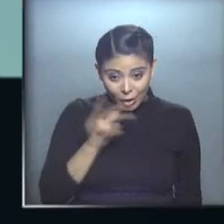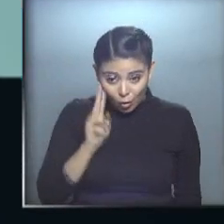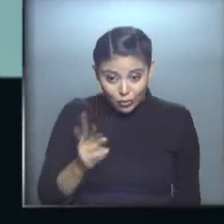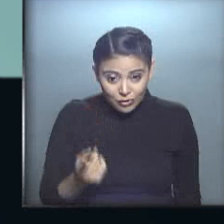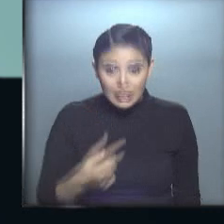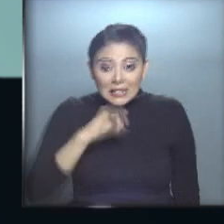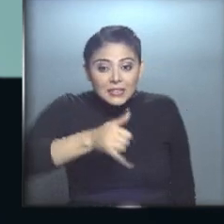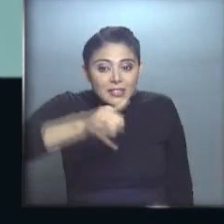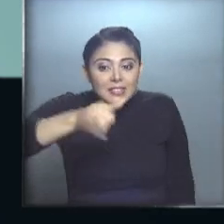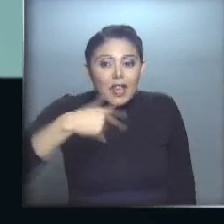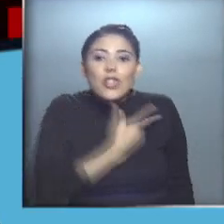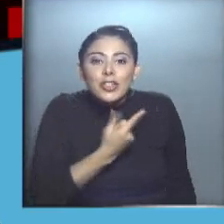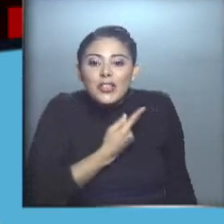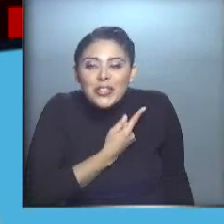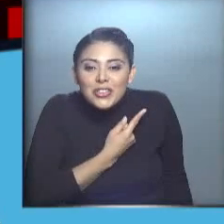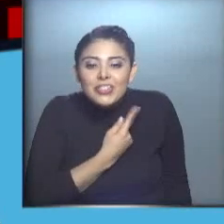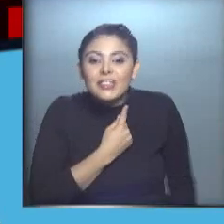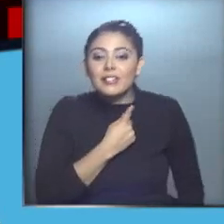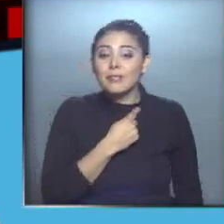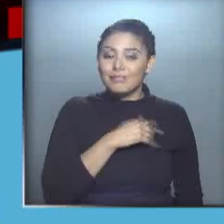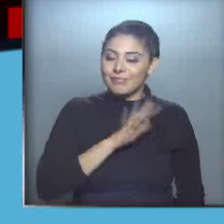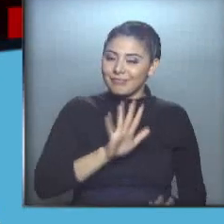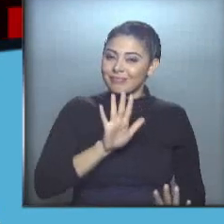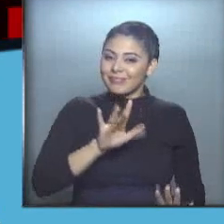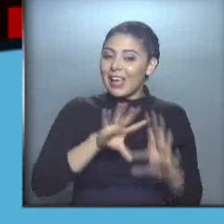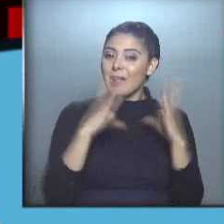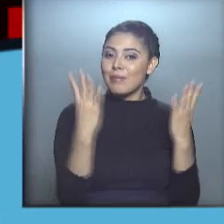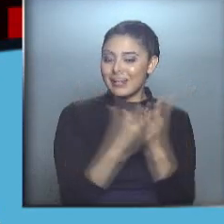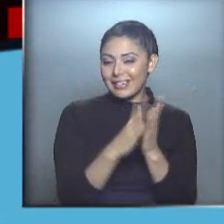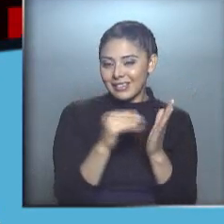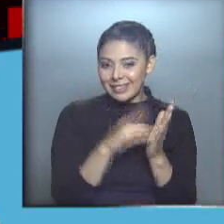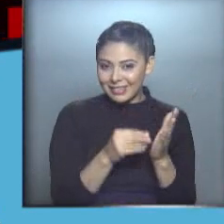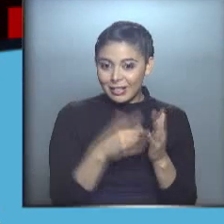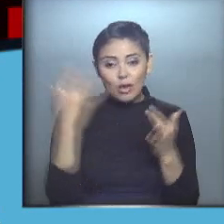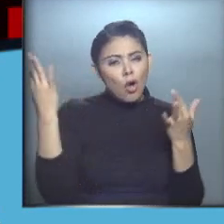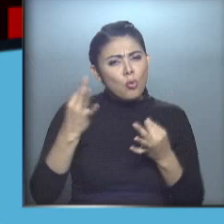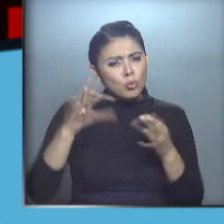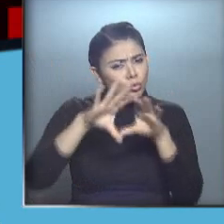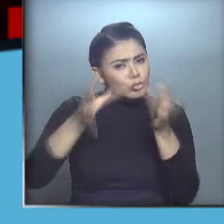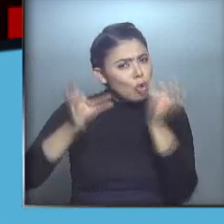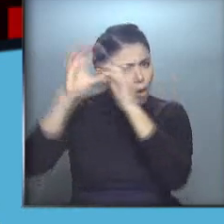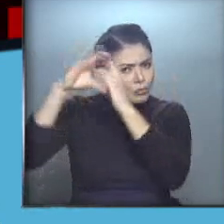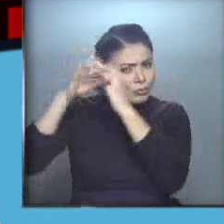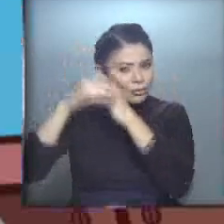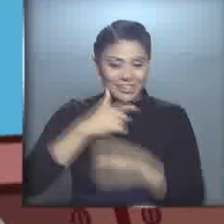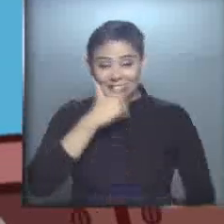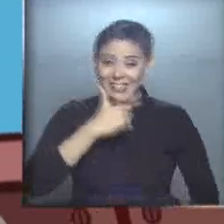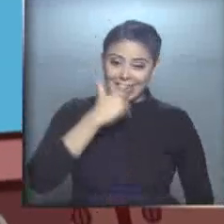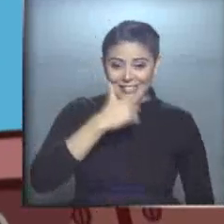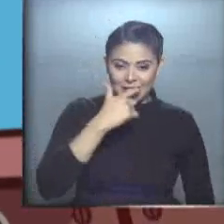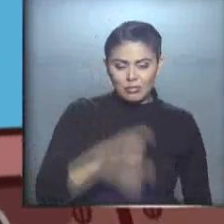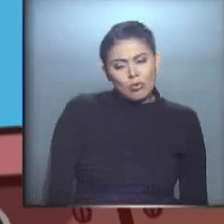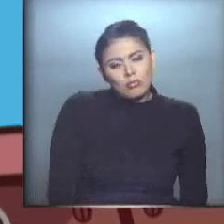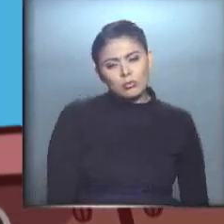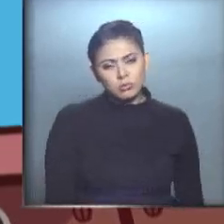conocerlo? ¡Sí! ¿Dónde queda? En el planeta Tierra, justo en el observatorio.